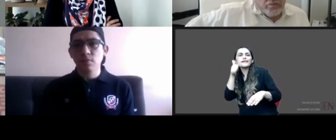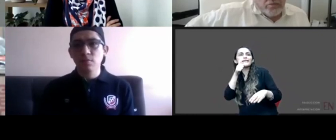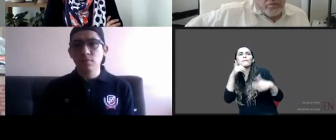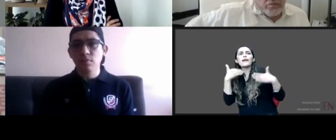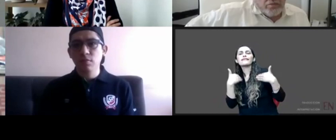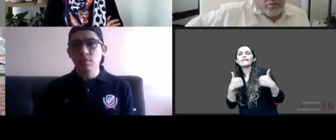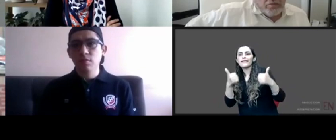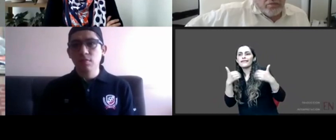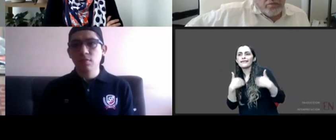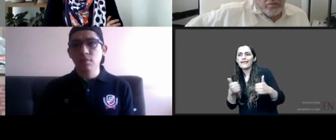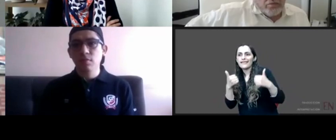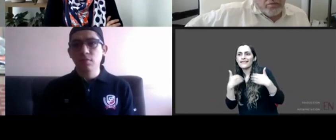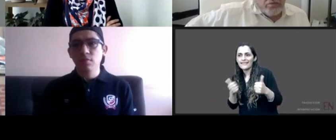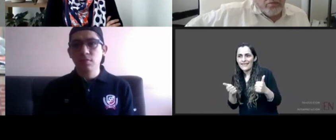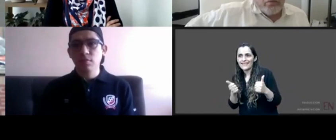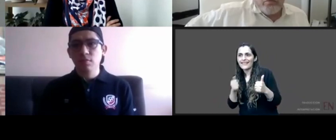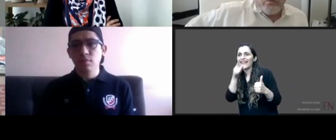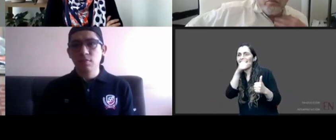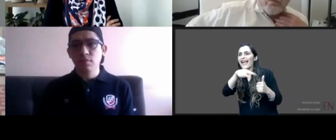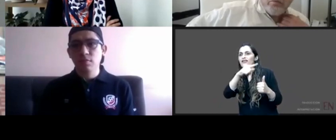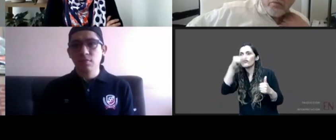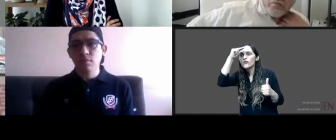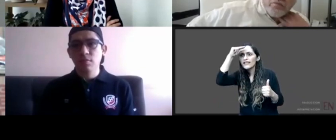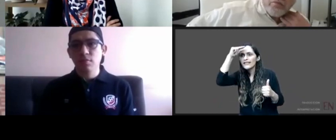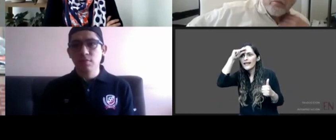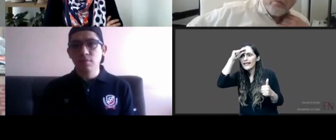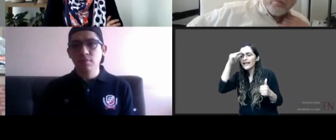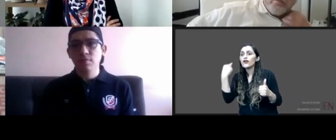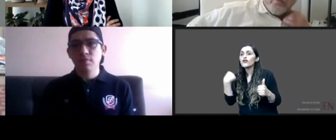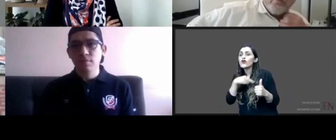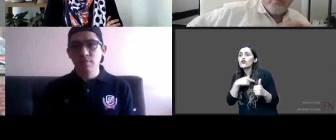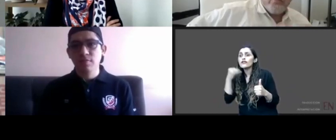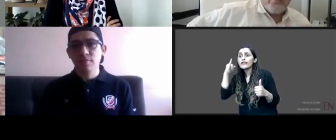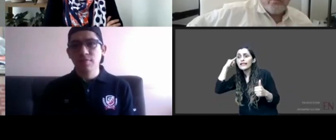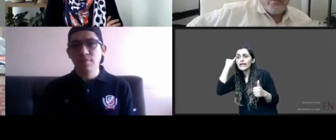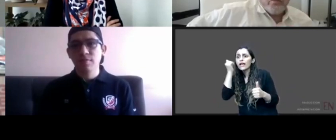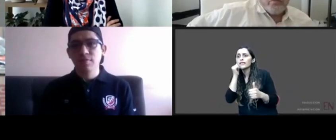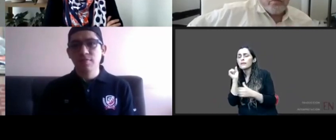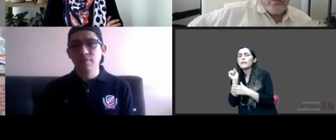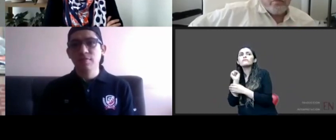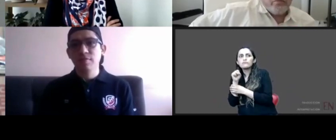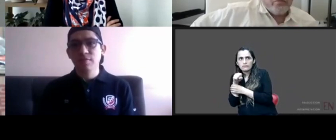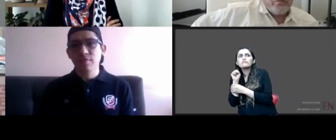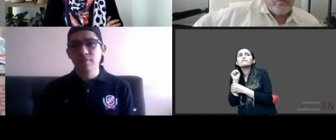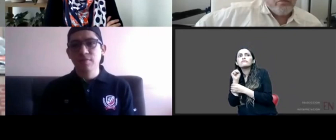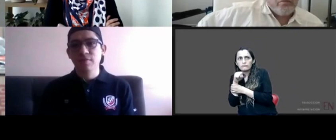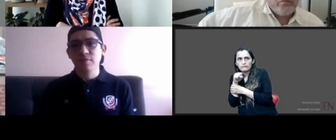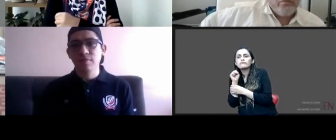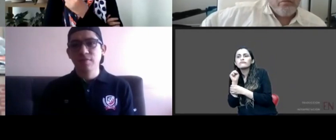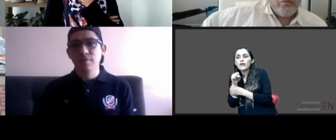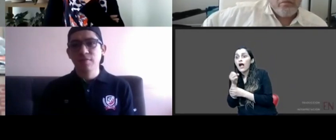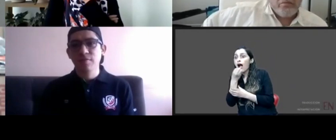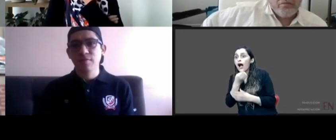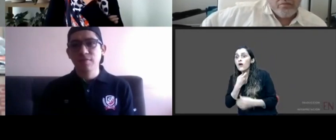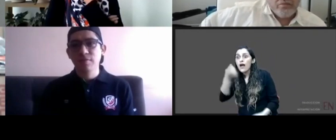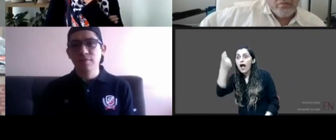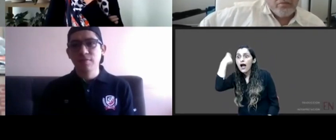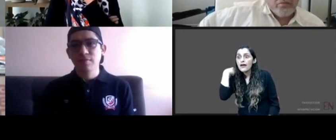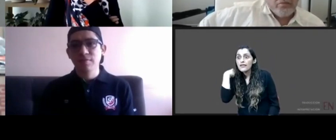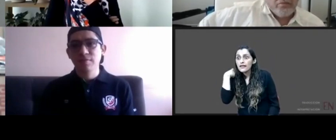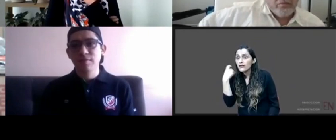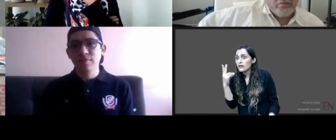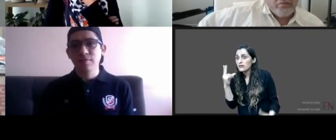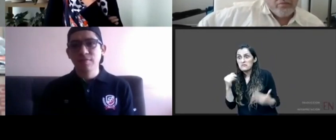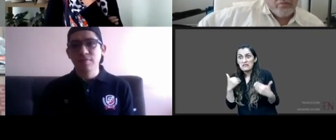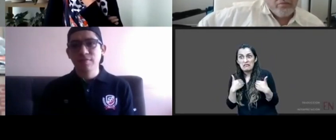razón. Entonces, le decimos que sí, aunque no entendamos. Cuando en realidad, pues no entendemos, movemos la cabeza